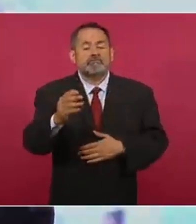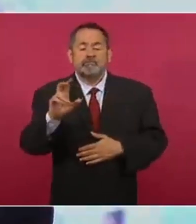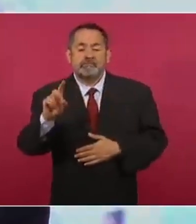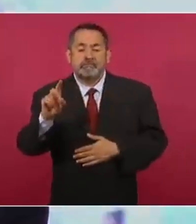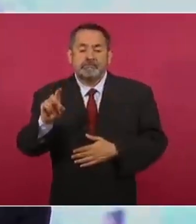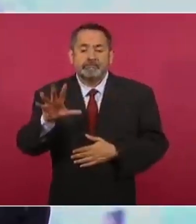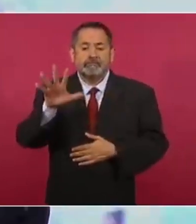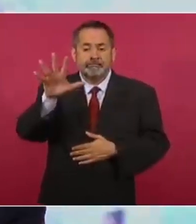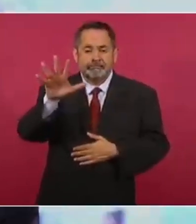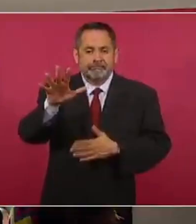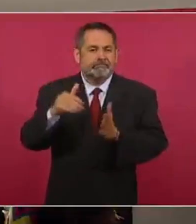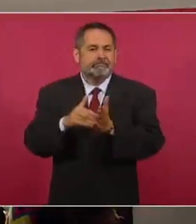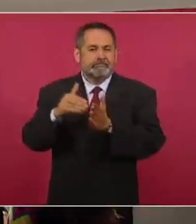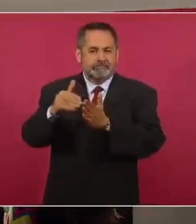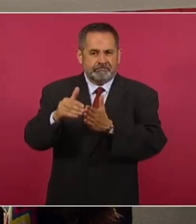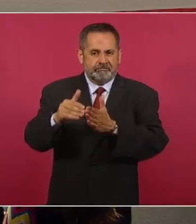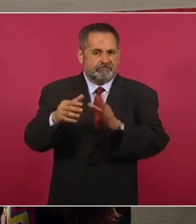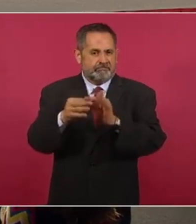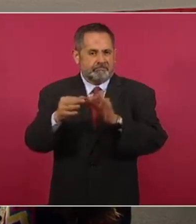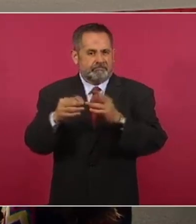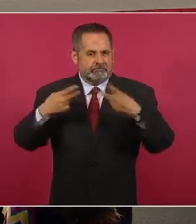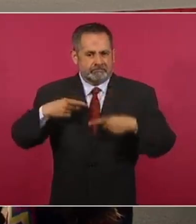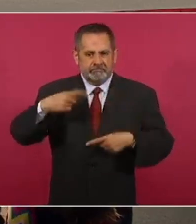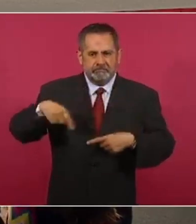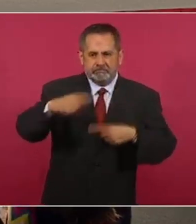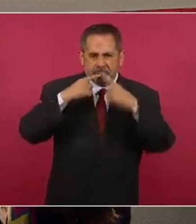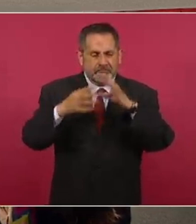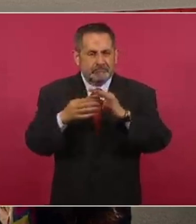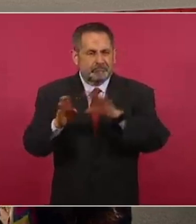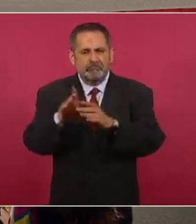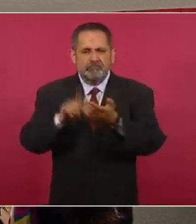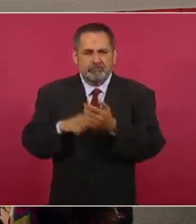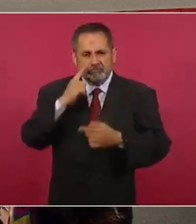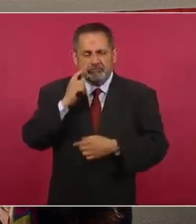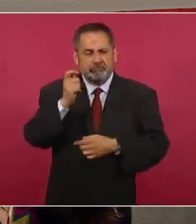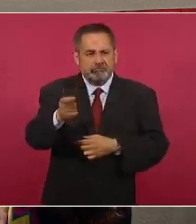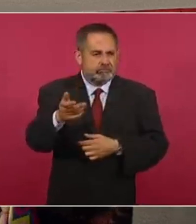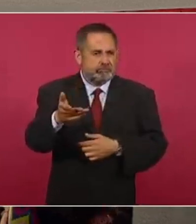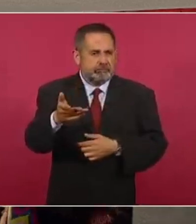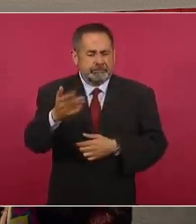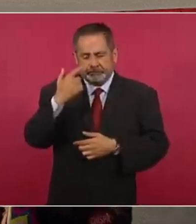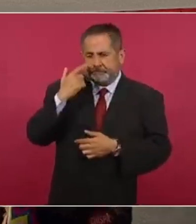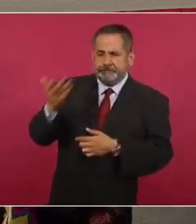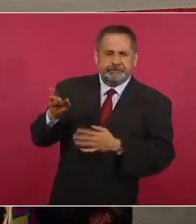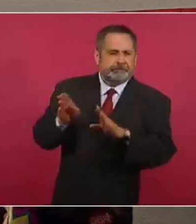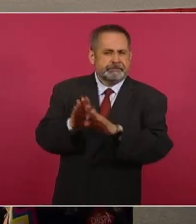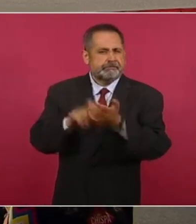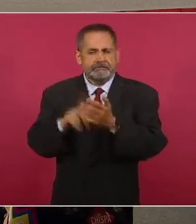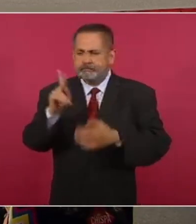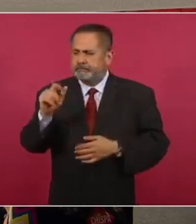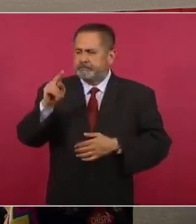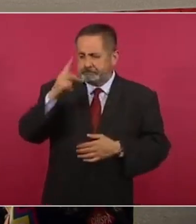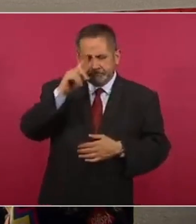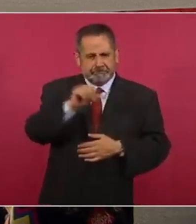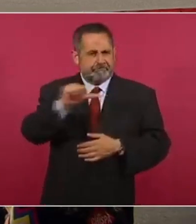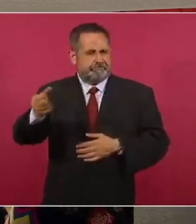mexicanas hoy que es su día y tenemos un vídeo también para el justo de como este plan de